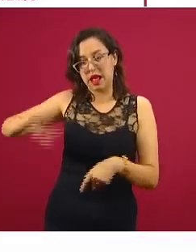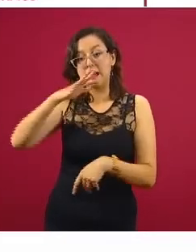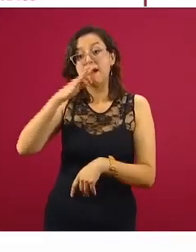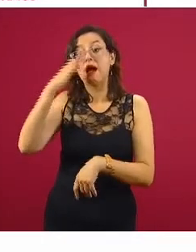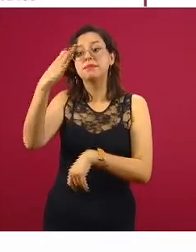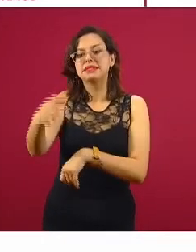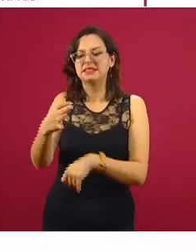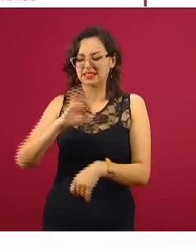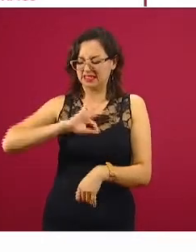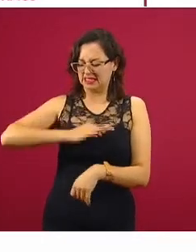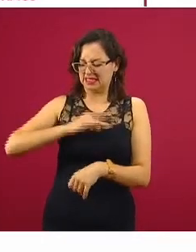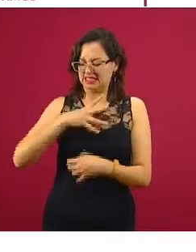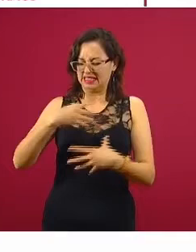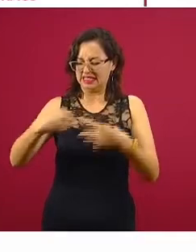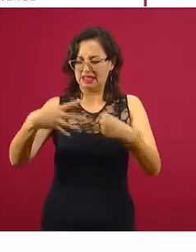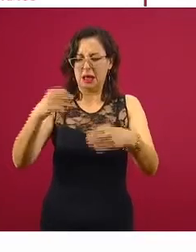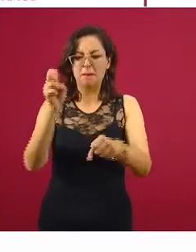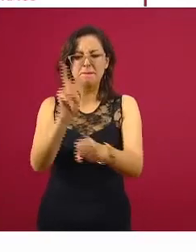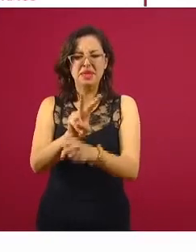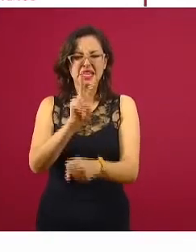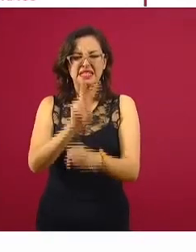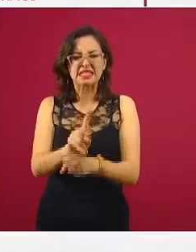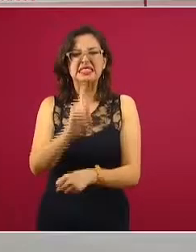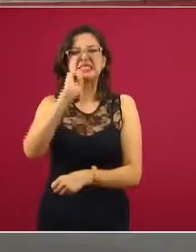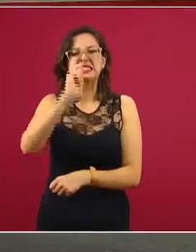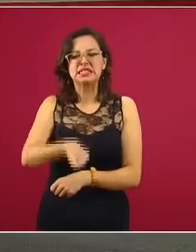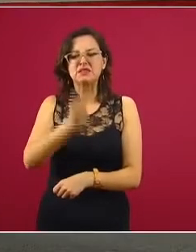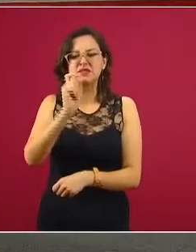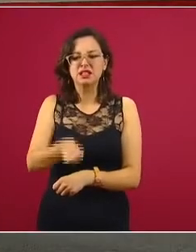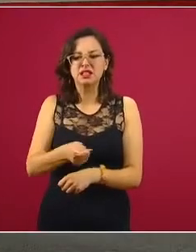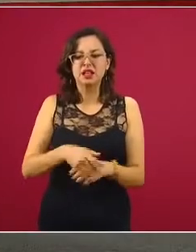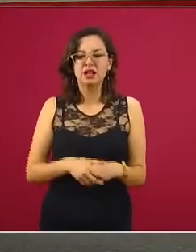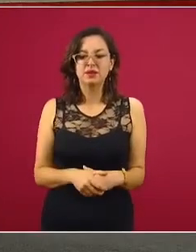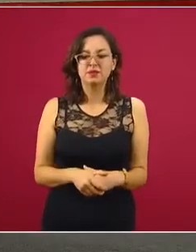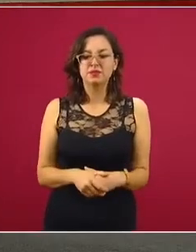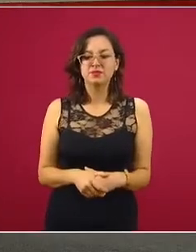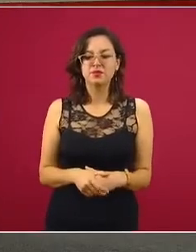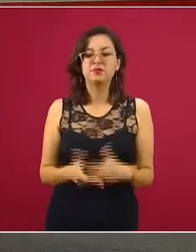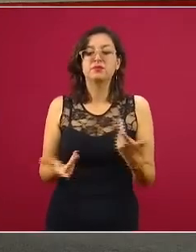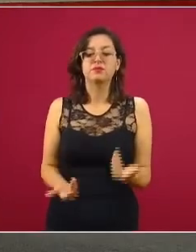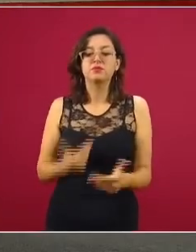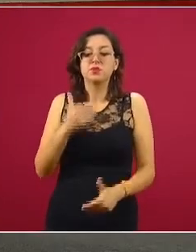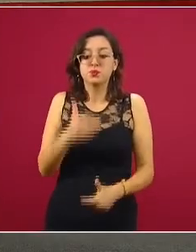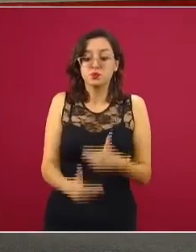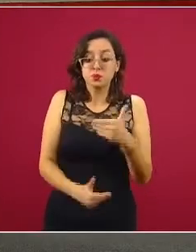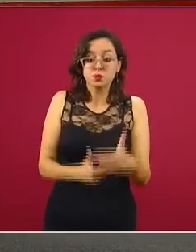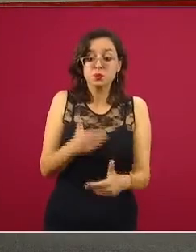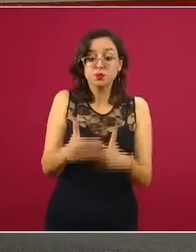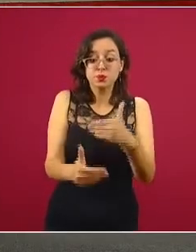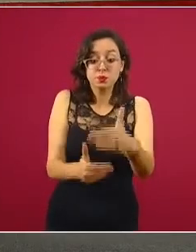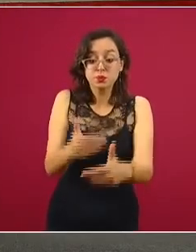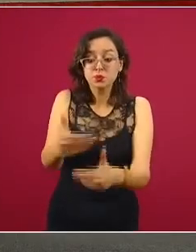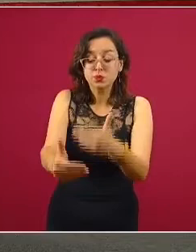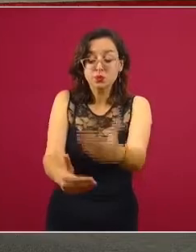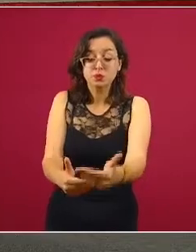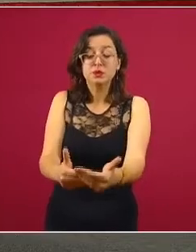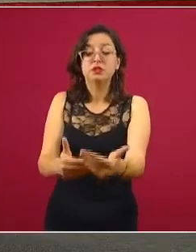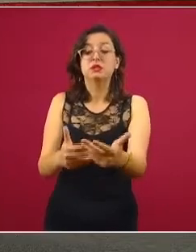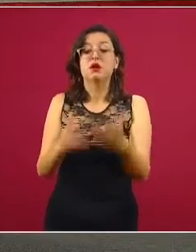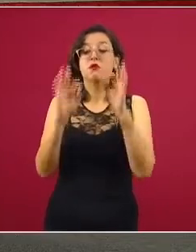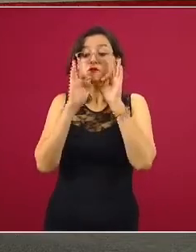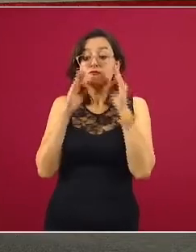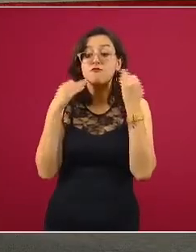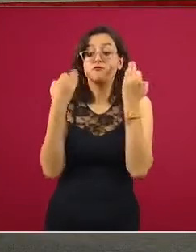decir vigilancia epidemiológica. Vigilancia epidemiológica es el proceso, es el mecanismo por el que